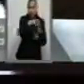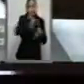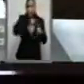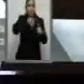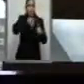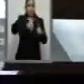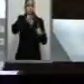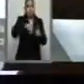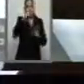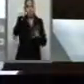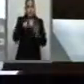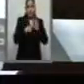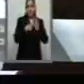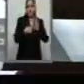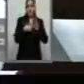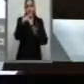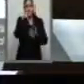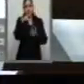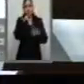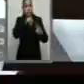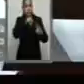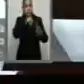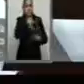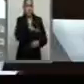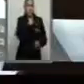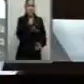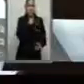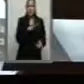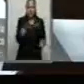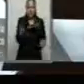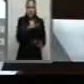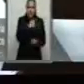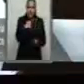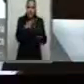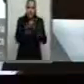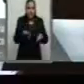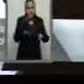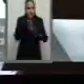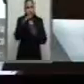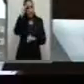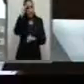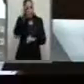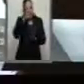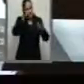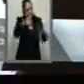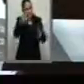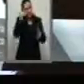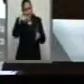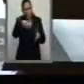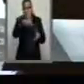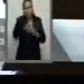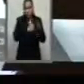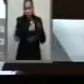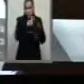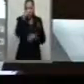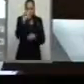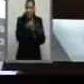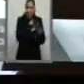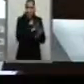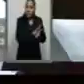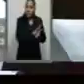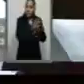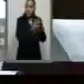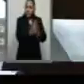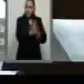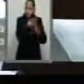tan trascendental. Compañeros, demos vida a la normatividad de la Ciudad de México, seamos parte de este acontecimiento histórico